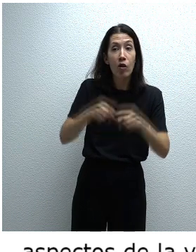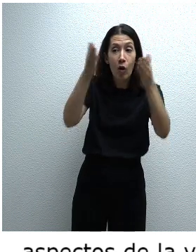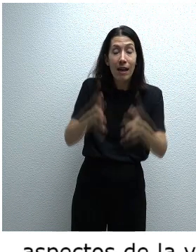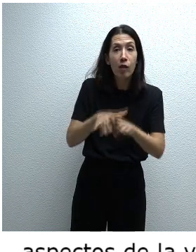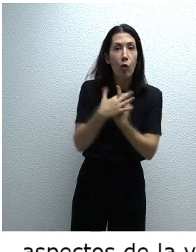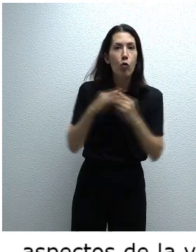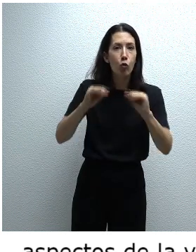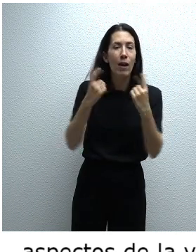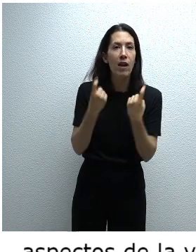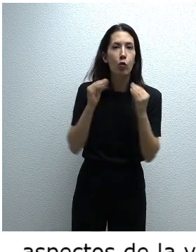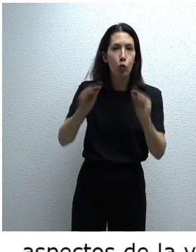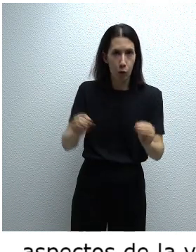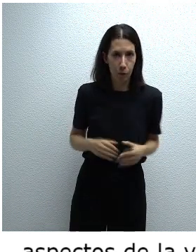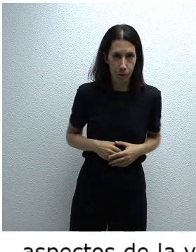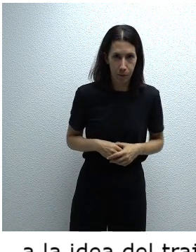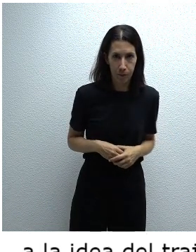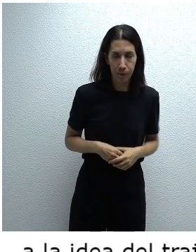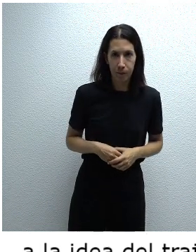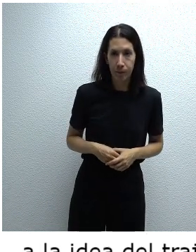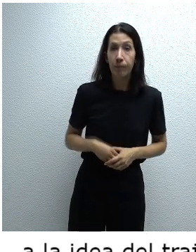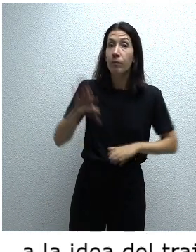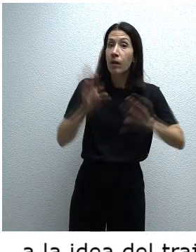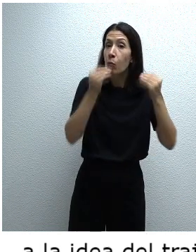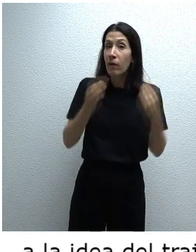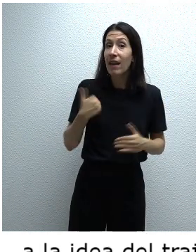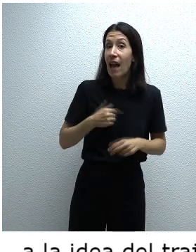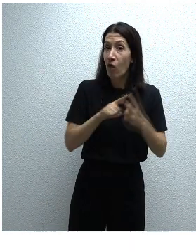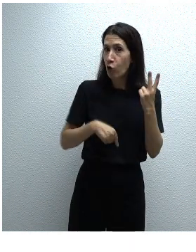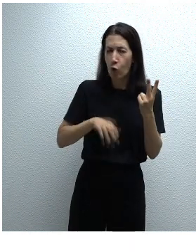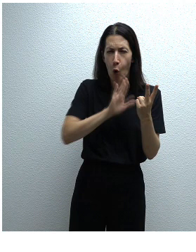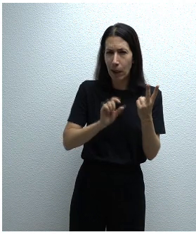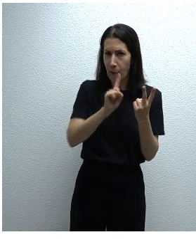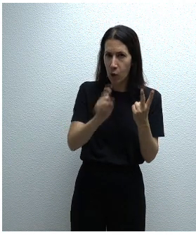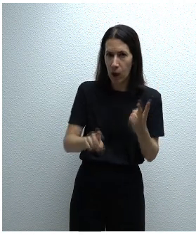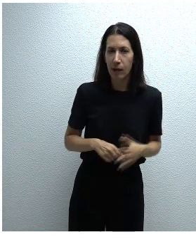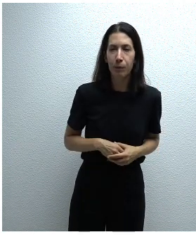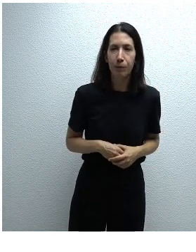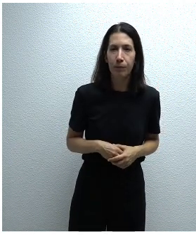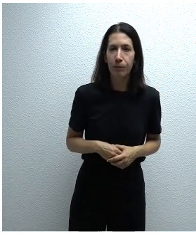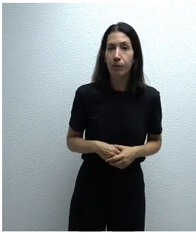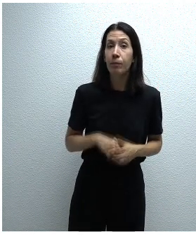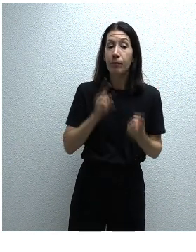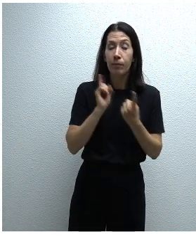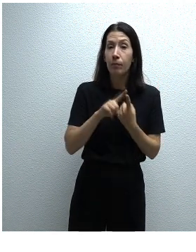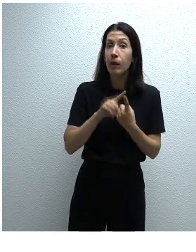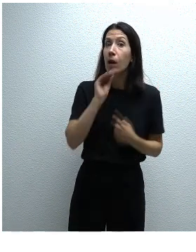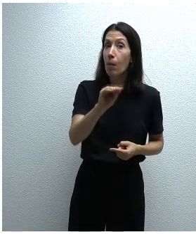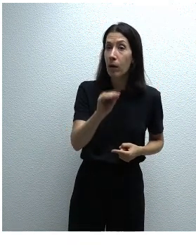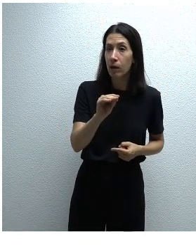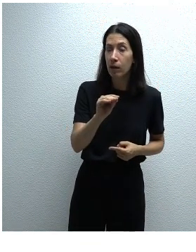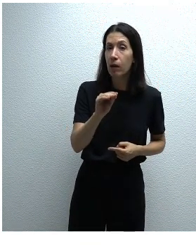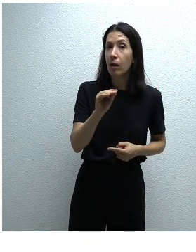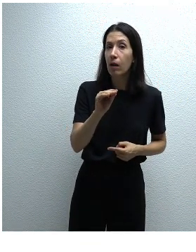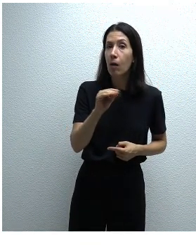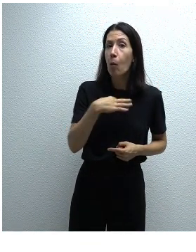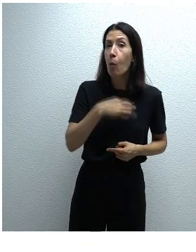distinciones. Lo normal, curatela asistencial. Muy bien, pues y ya las dos últimas. Se van a revisar, de Magdalena García,